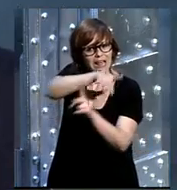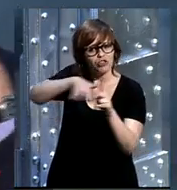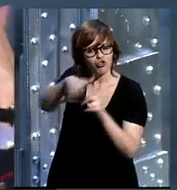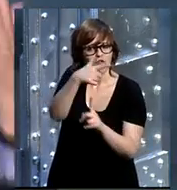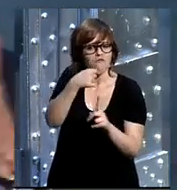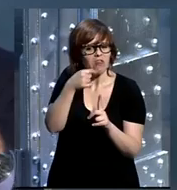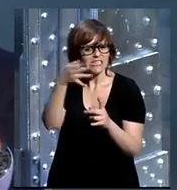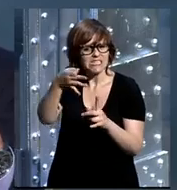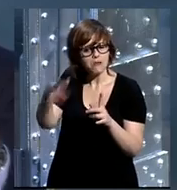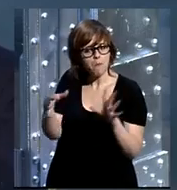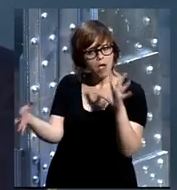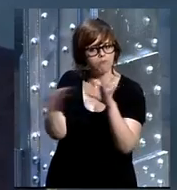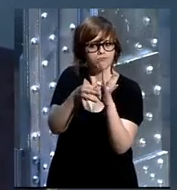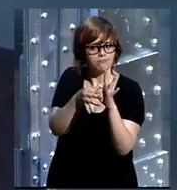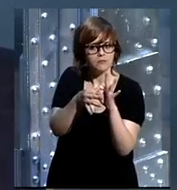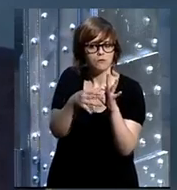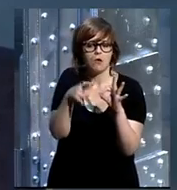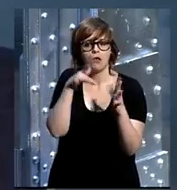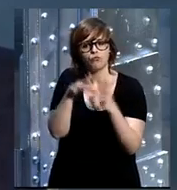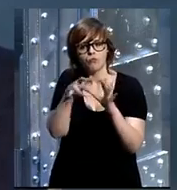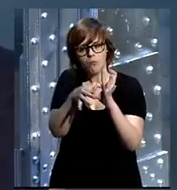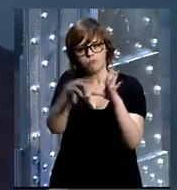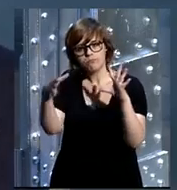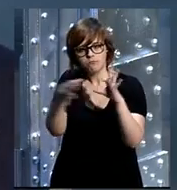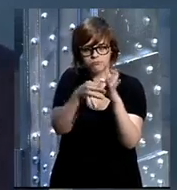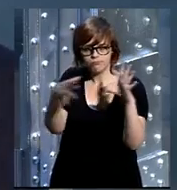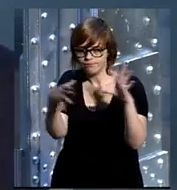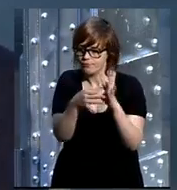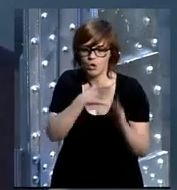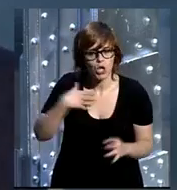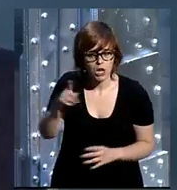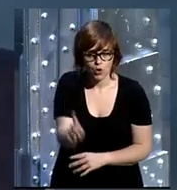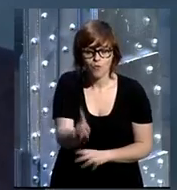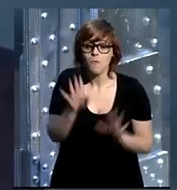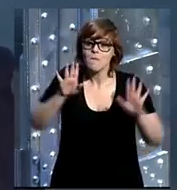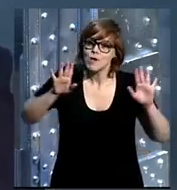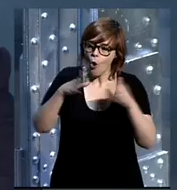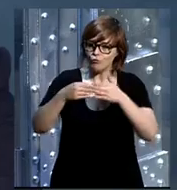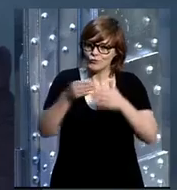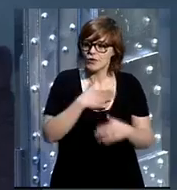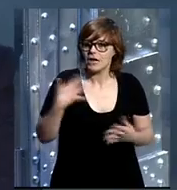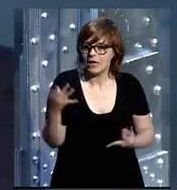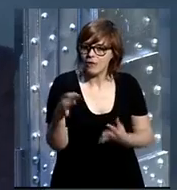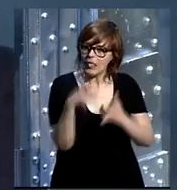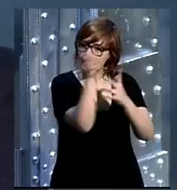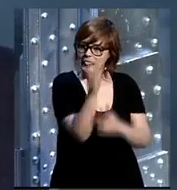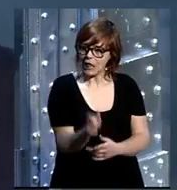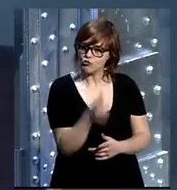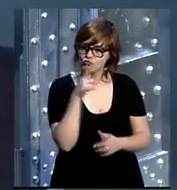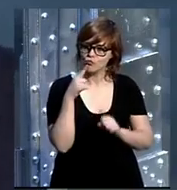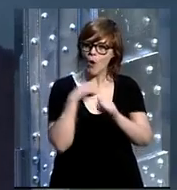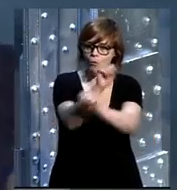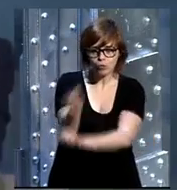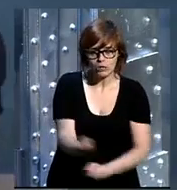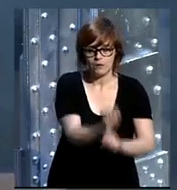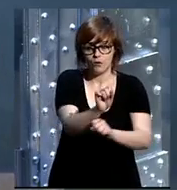desconectarse. Pero a la vez quieren los usuarios que sus datos estén protegidos y quieren que aquellas personas o